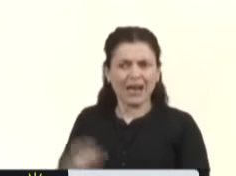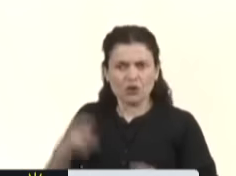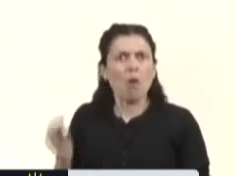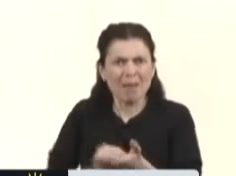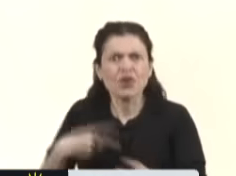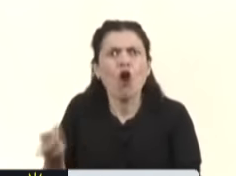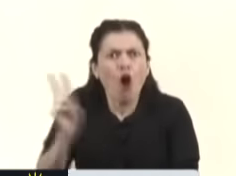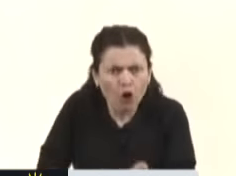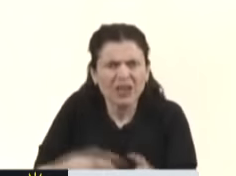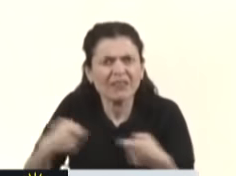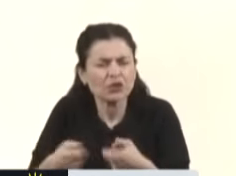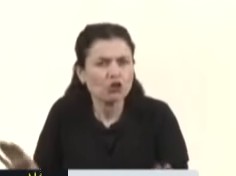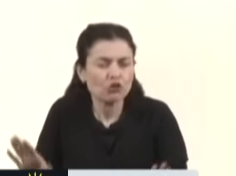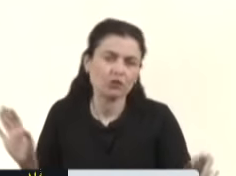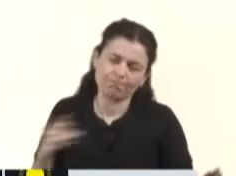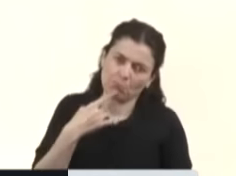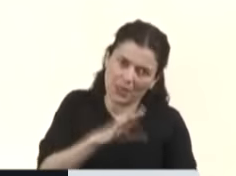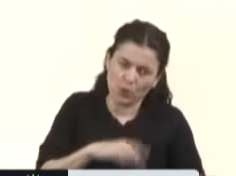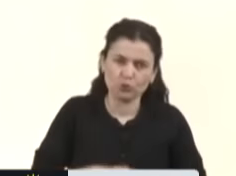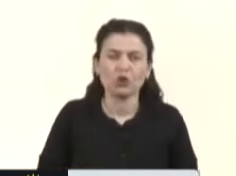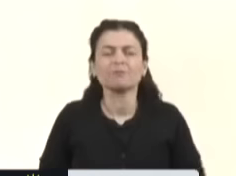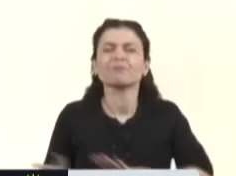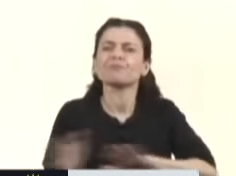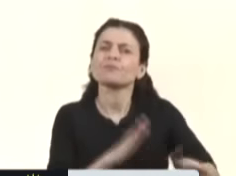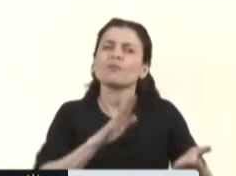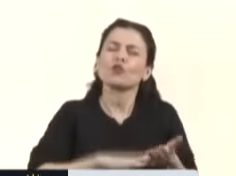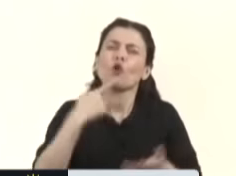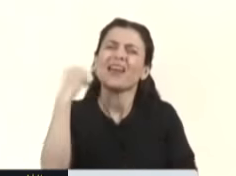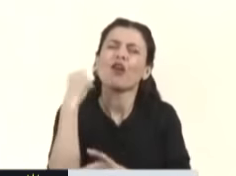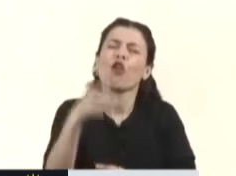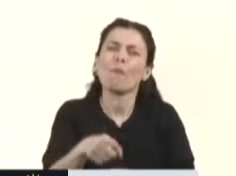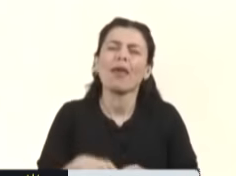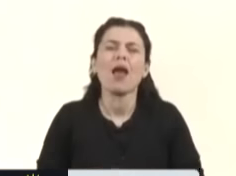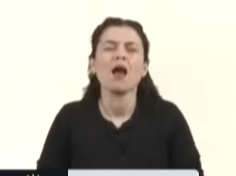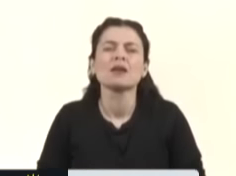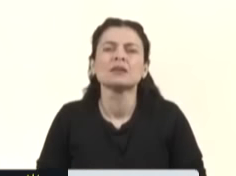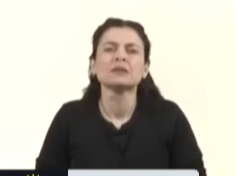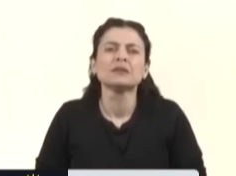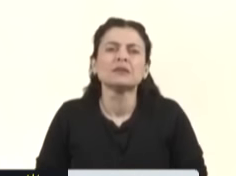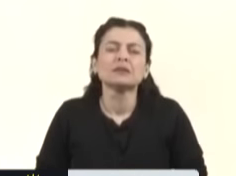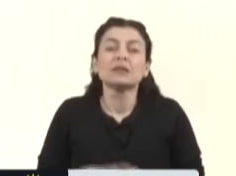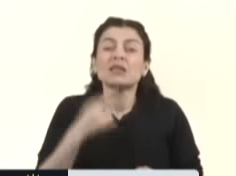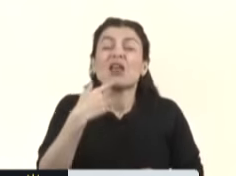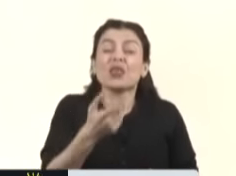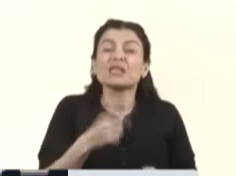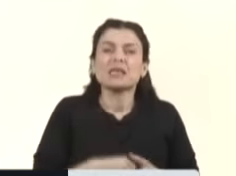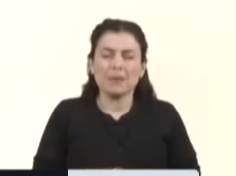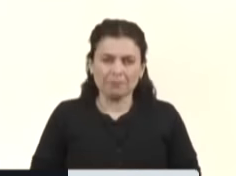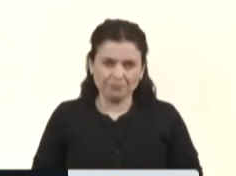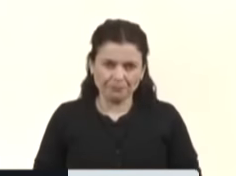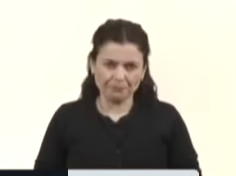también en lo que tiene que ver con la situación económica si me permitís se supo que el a través de terceros que